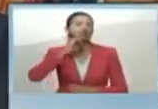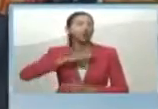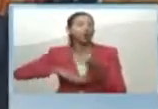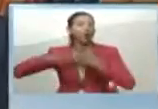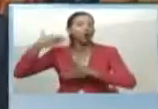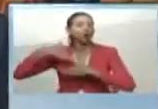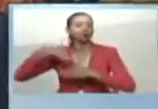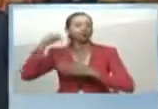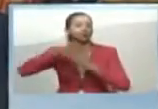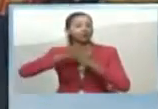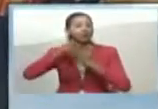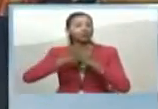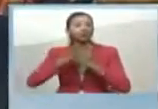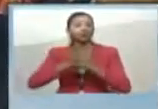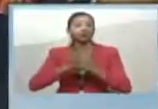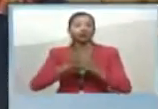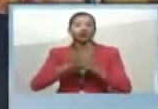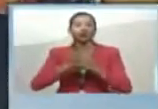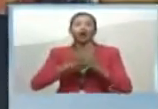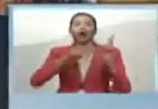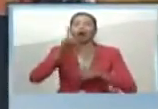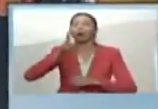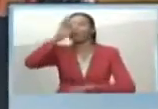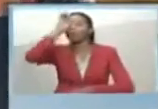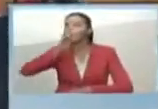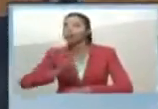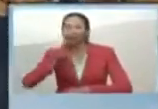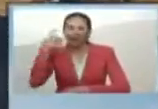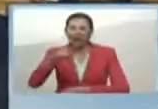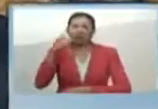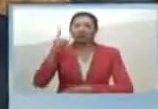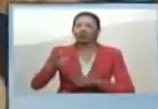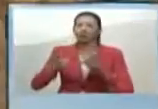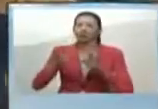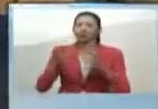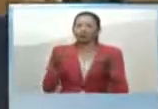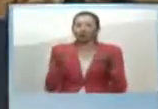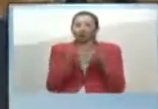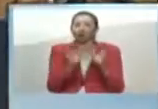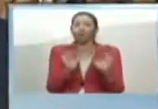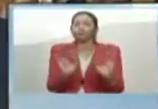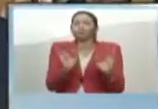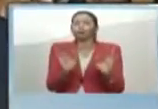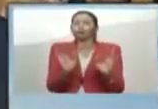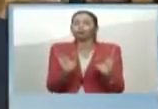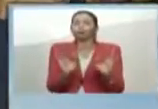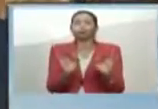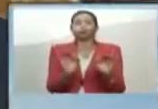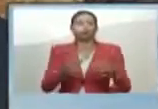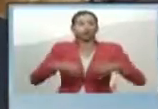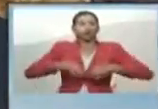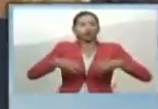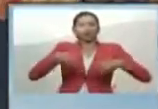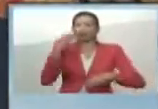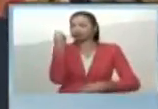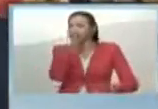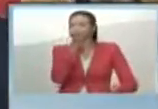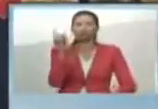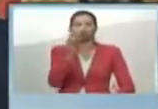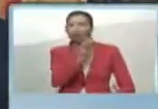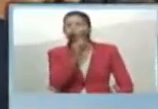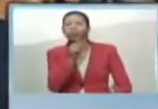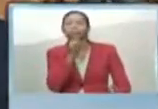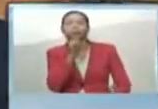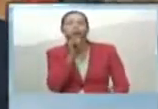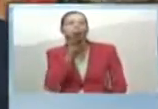alguna discapacidad. Aquí no hay una élite conversando con el jefe del Estado ni con el pueblo